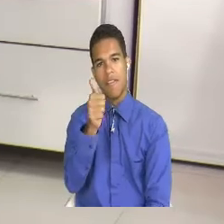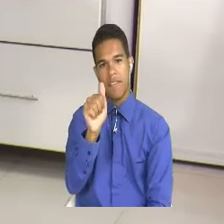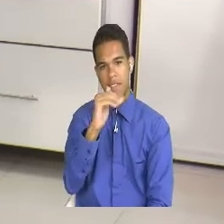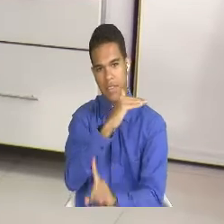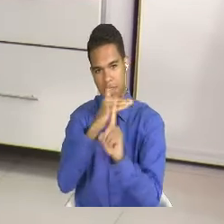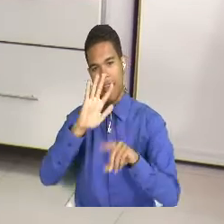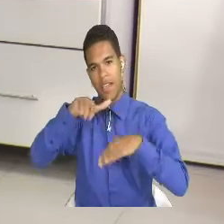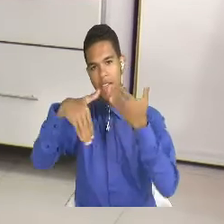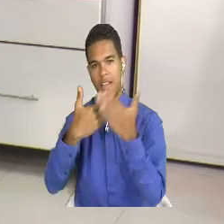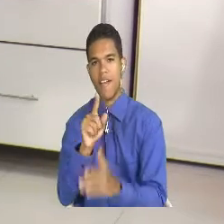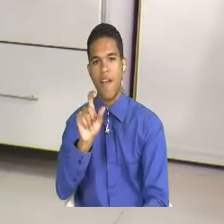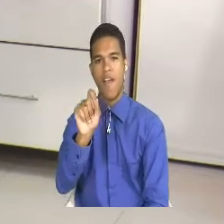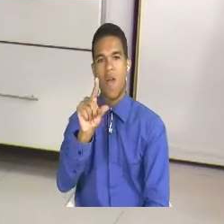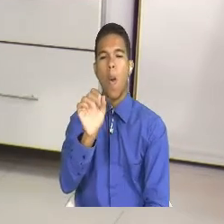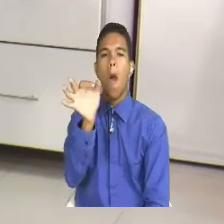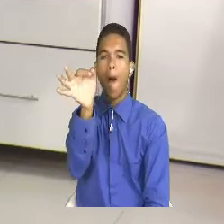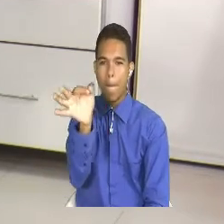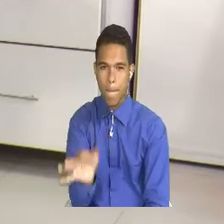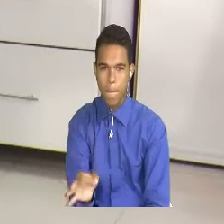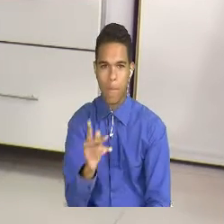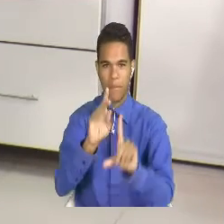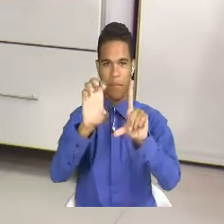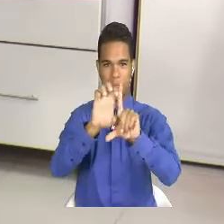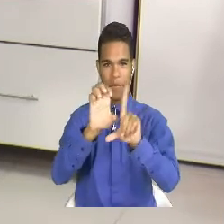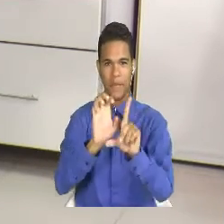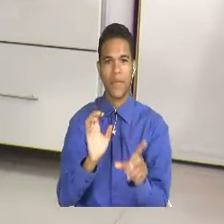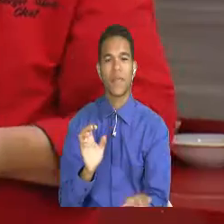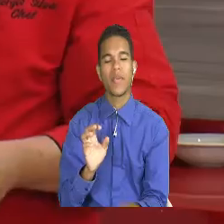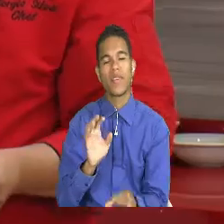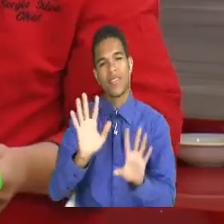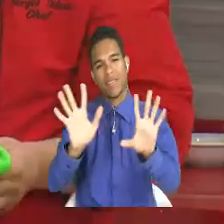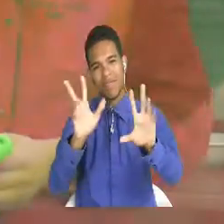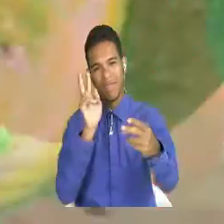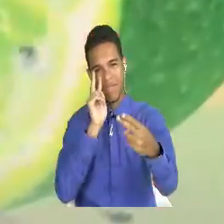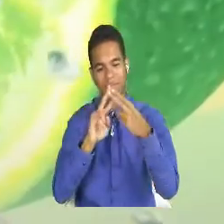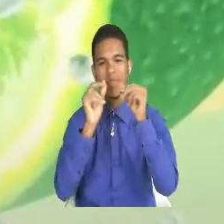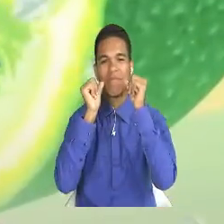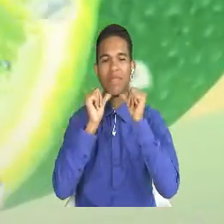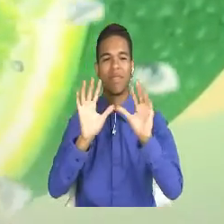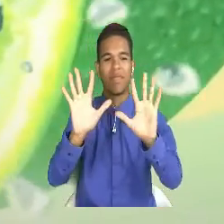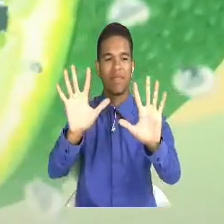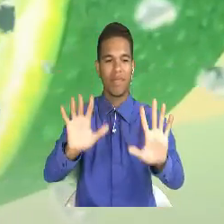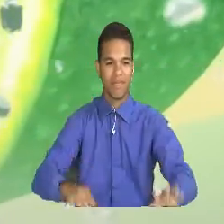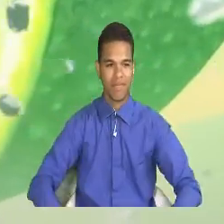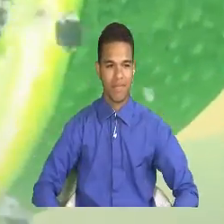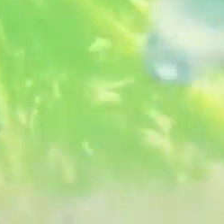10:30 a 11:00 de la mañana por Enlace Televisión en esto que se llama A Pedir de Boca. Dios los bendiga. Amén.